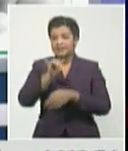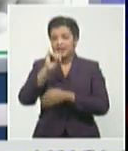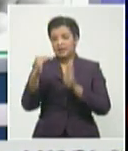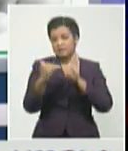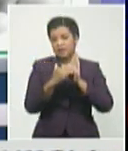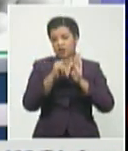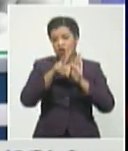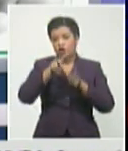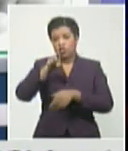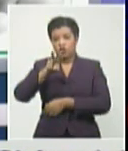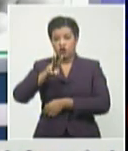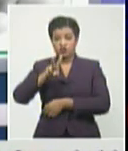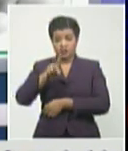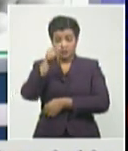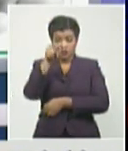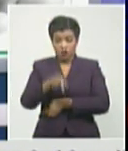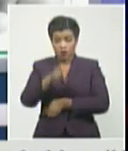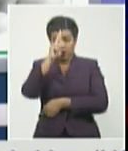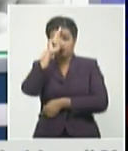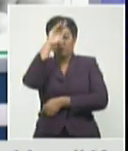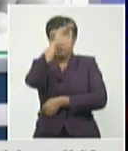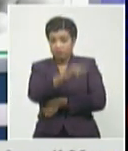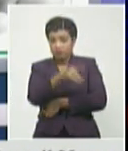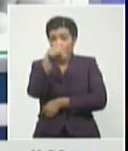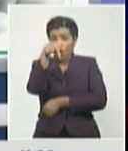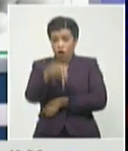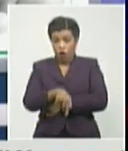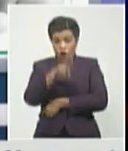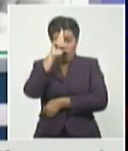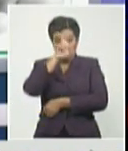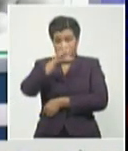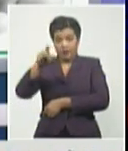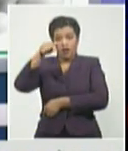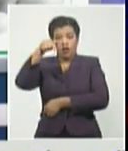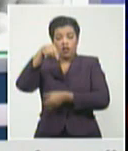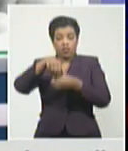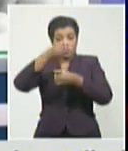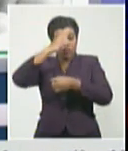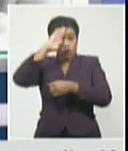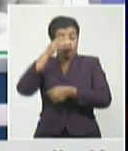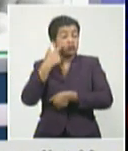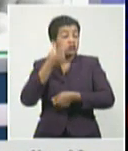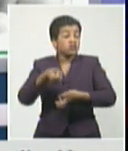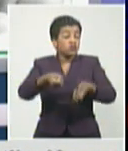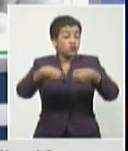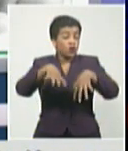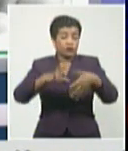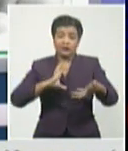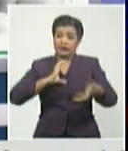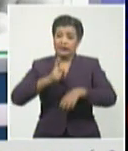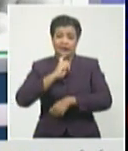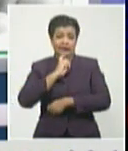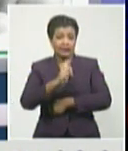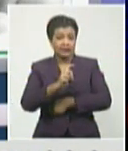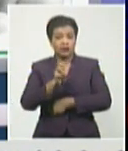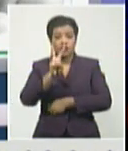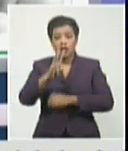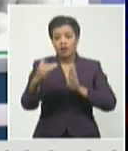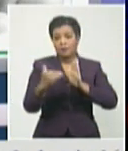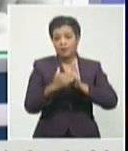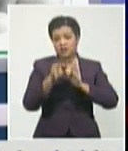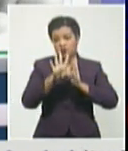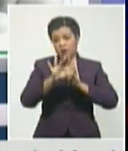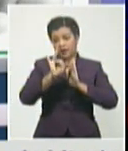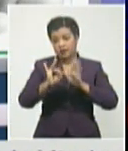ingresados hoy en hospitales cubanos fíjense si la situación es compleja 3.057 de este